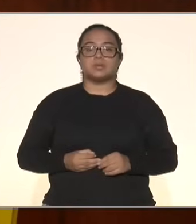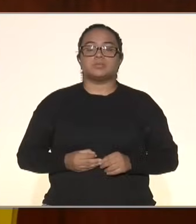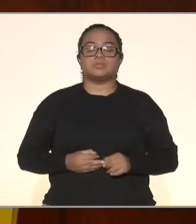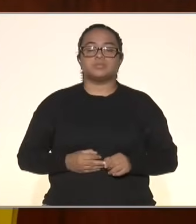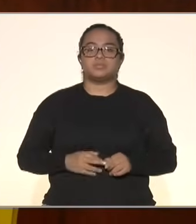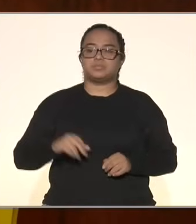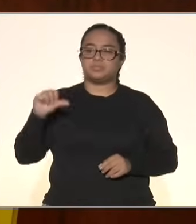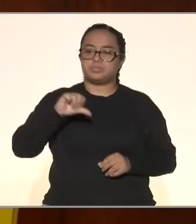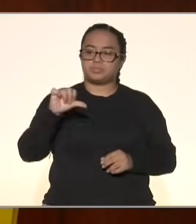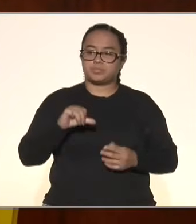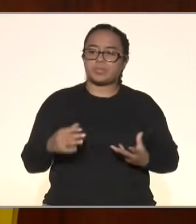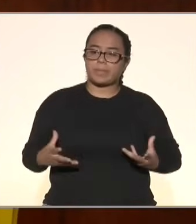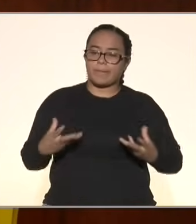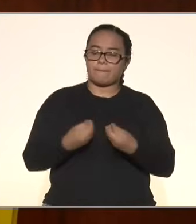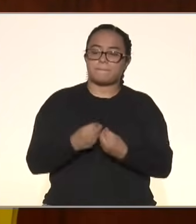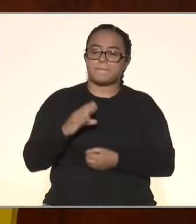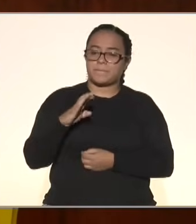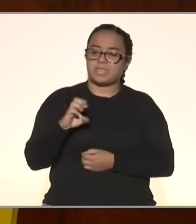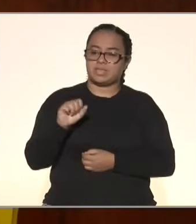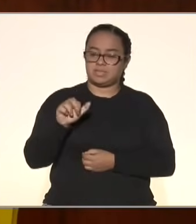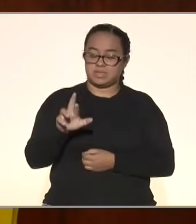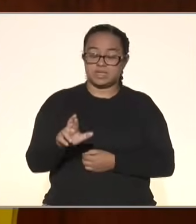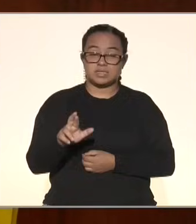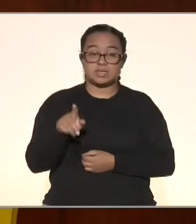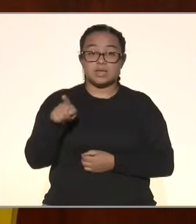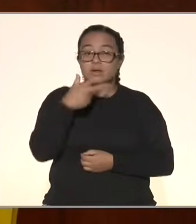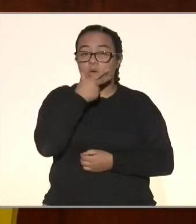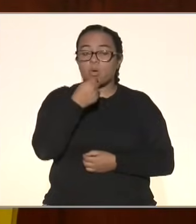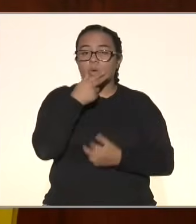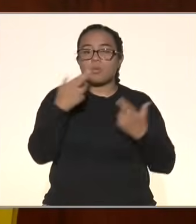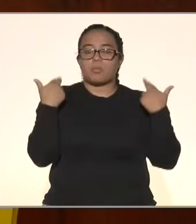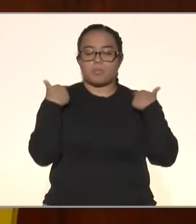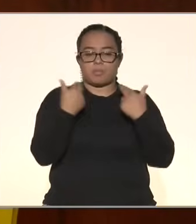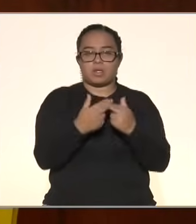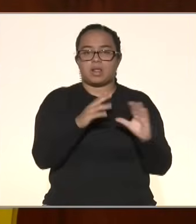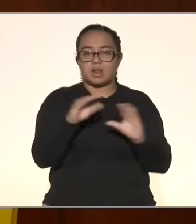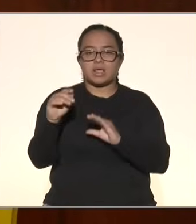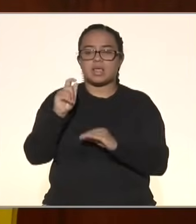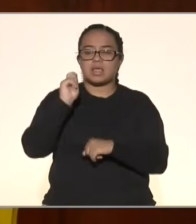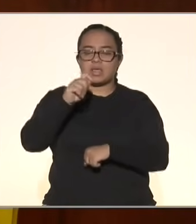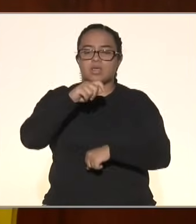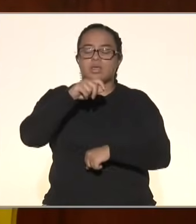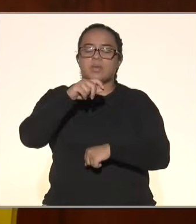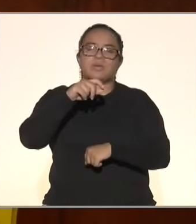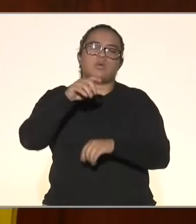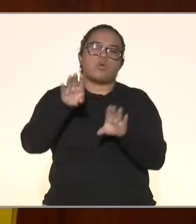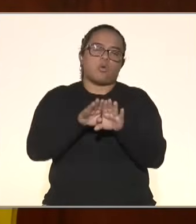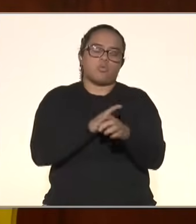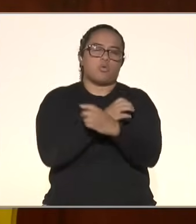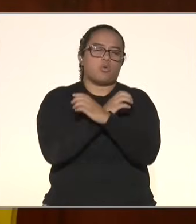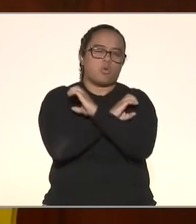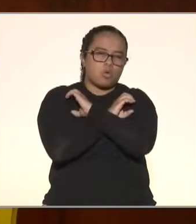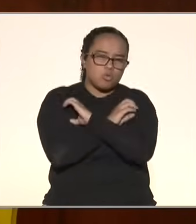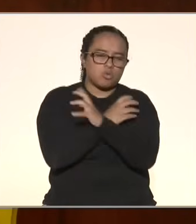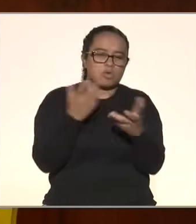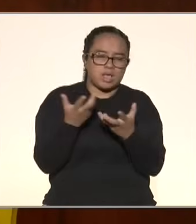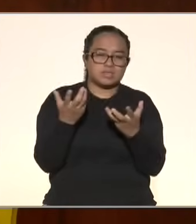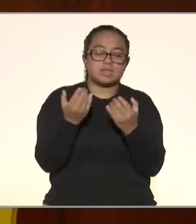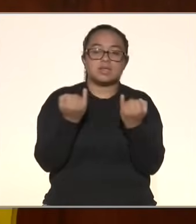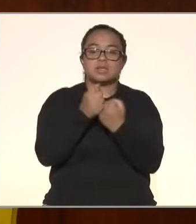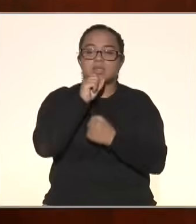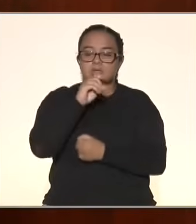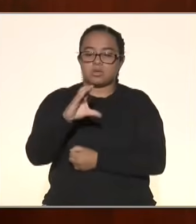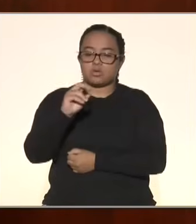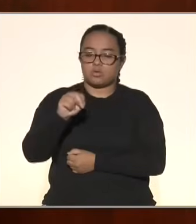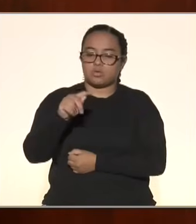hoy nos acompañan César Alexis Solís. Él es maestro en medicina conductual, es maestro en terapia